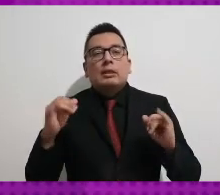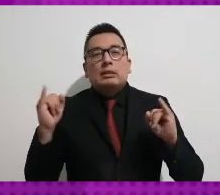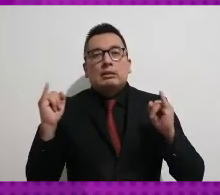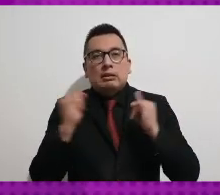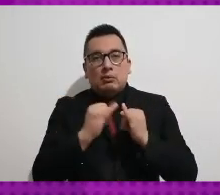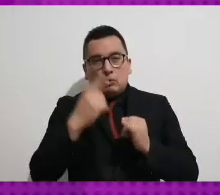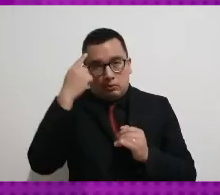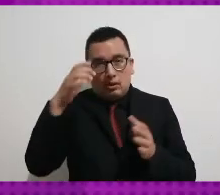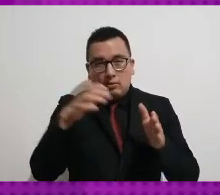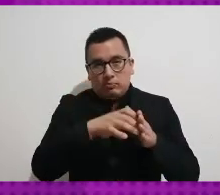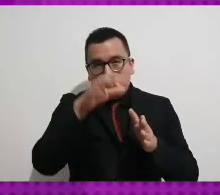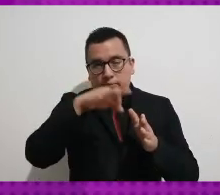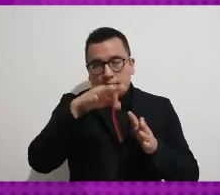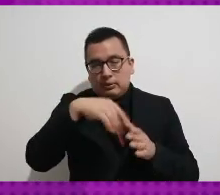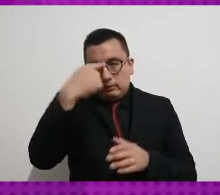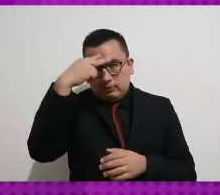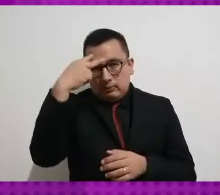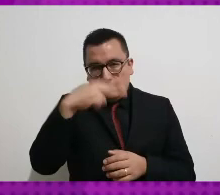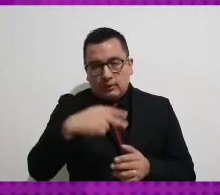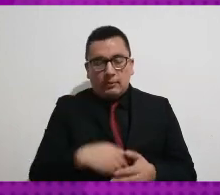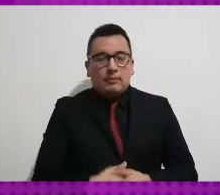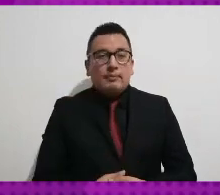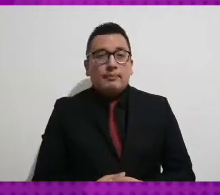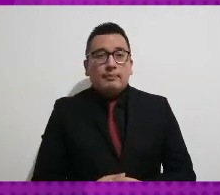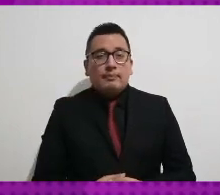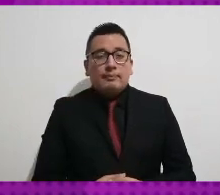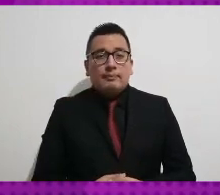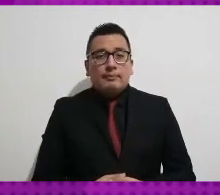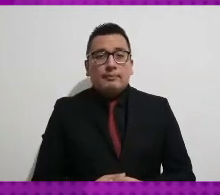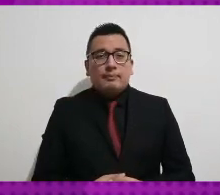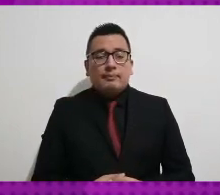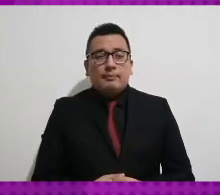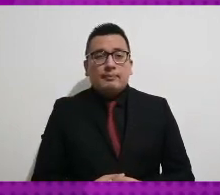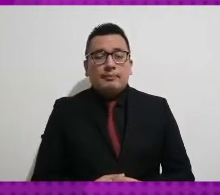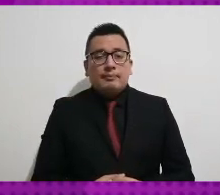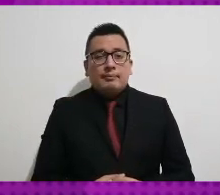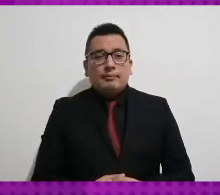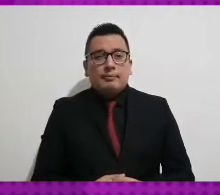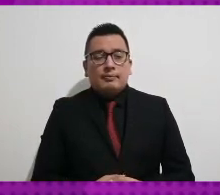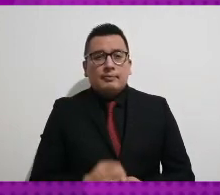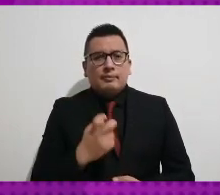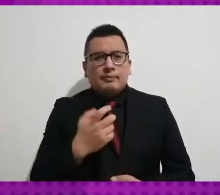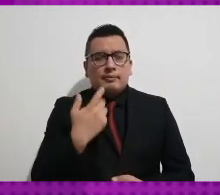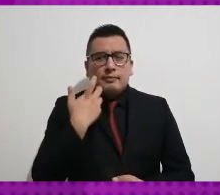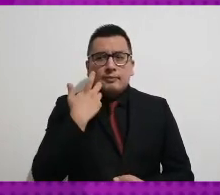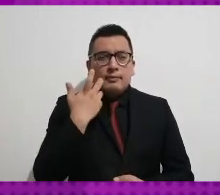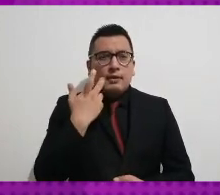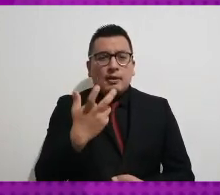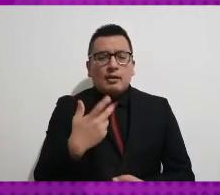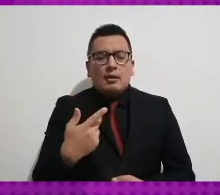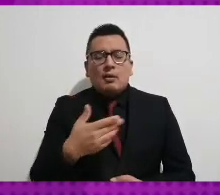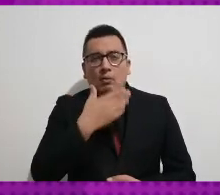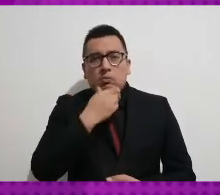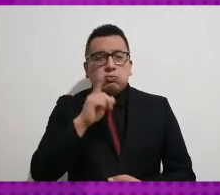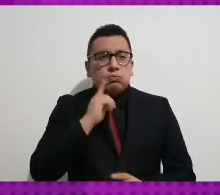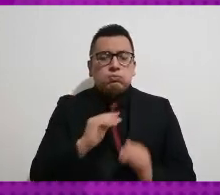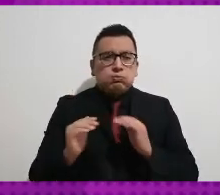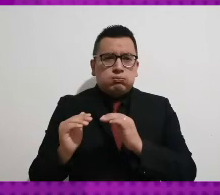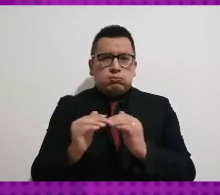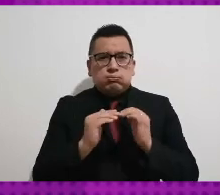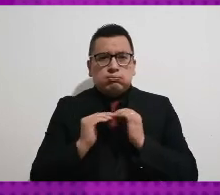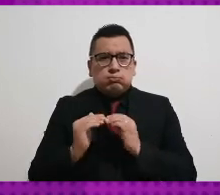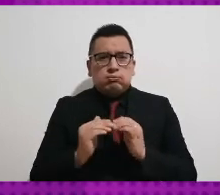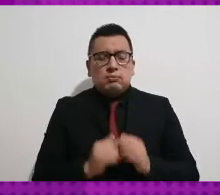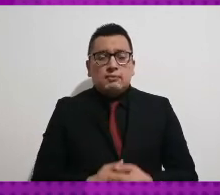Electorales de México. Y toda la revisión que se hizo y modificación de los estatutos fue para ser incluyente en ese sentido de la paridad de